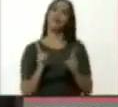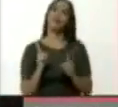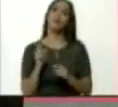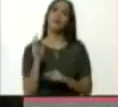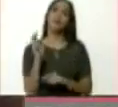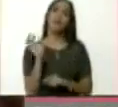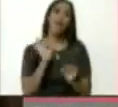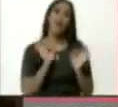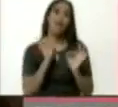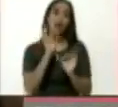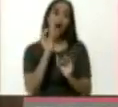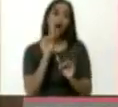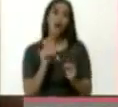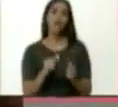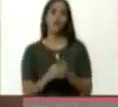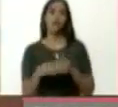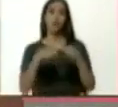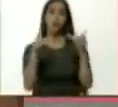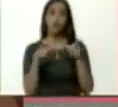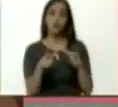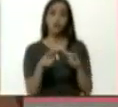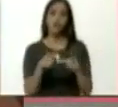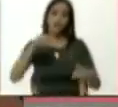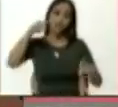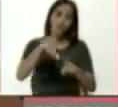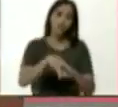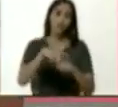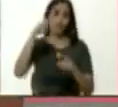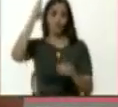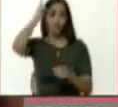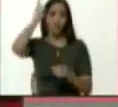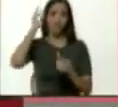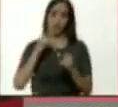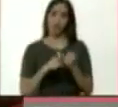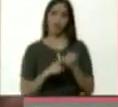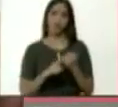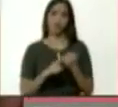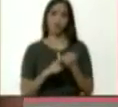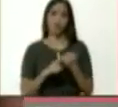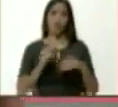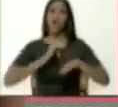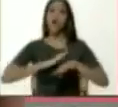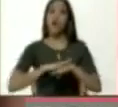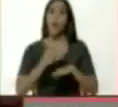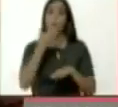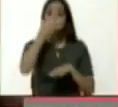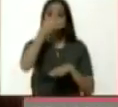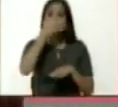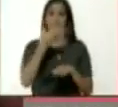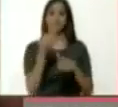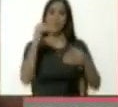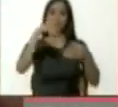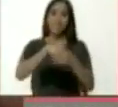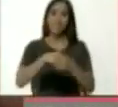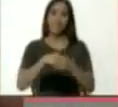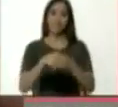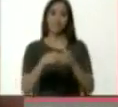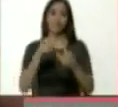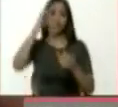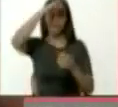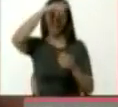la situación de persecución que hay contra los indígenas, de cómo el paramilitarismo está metido dentro de la Amazonía